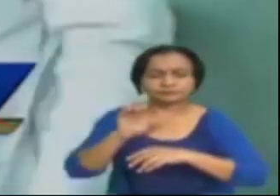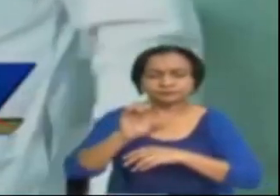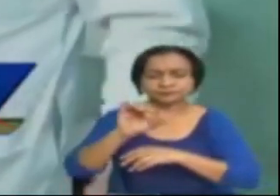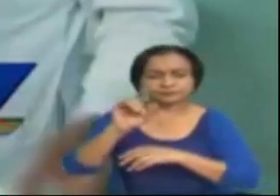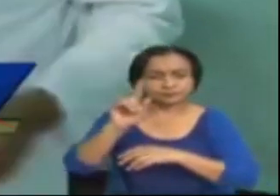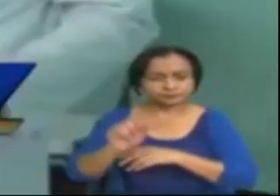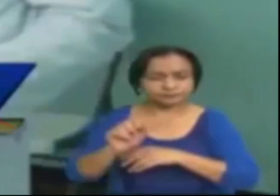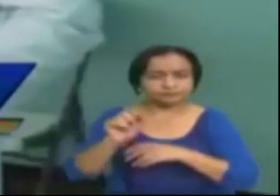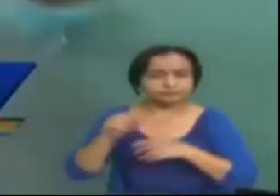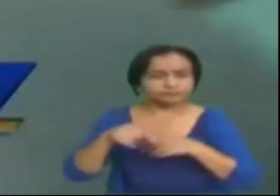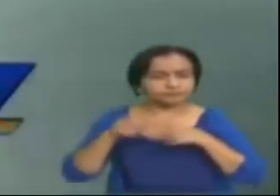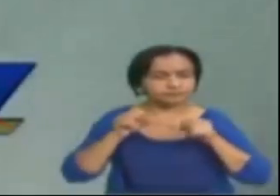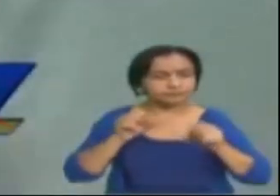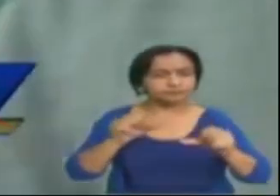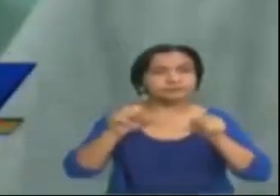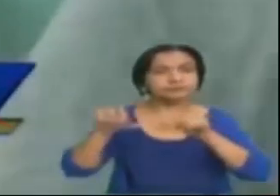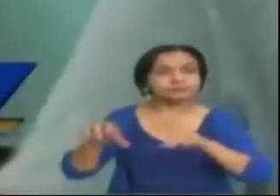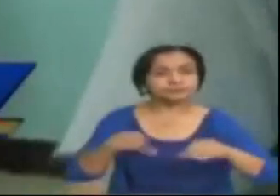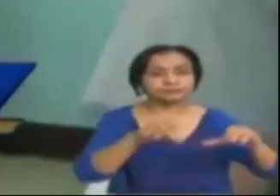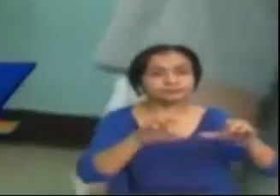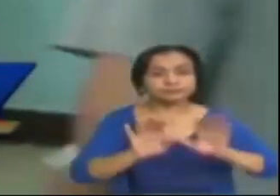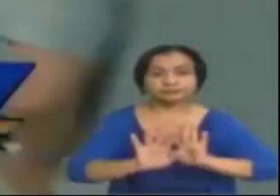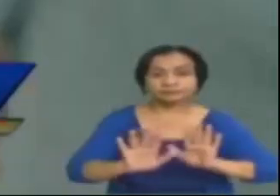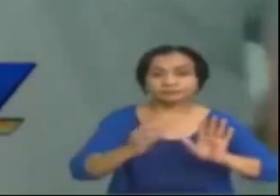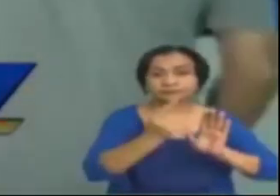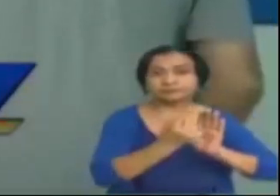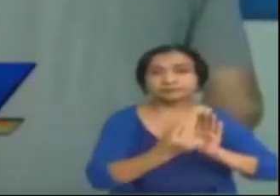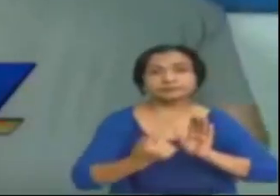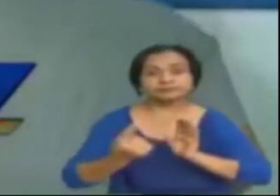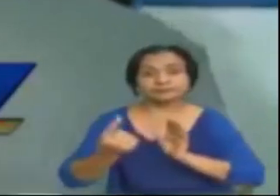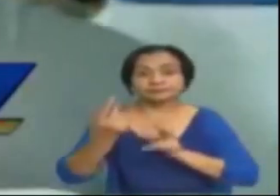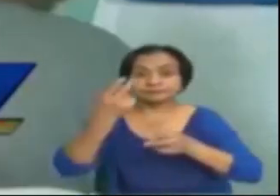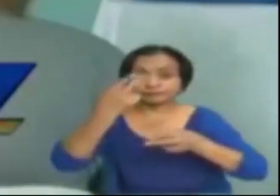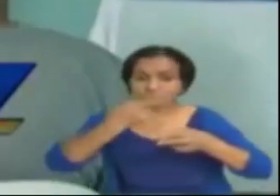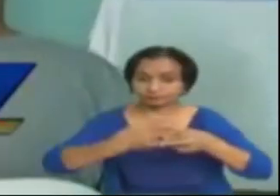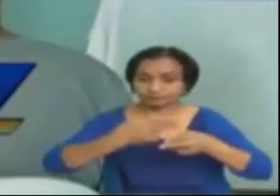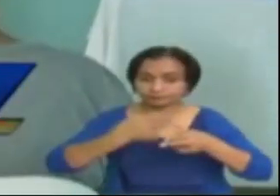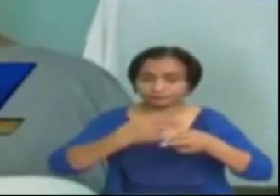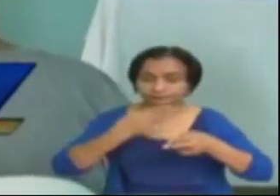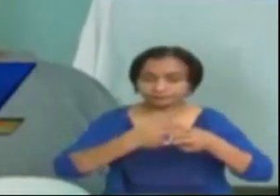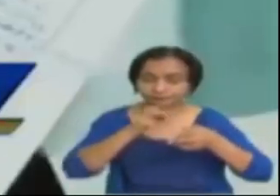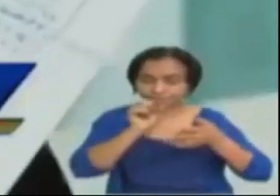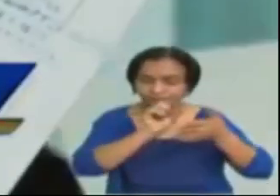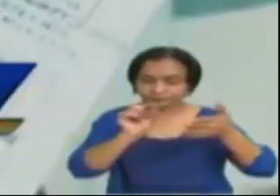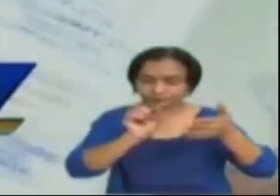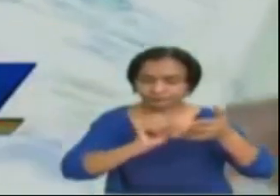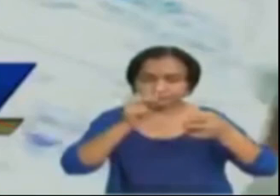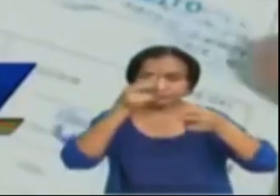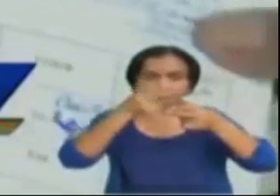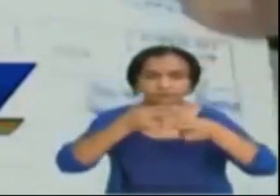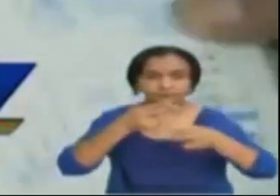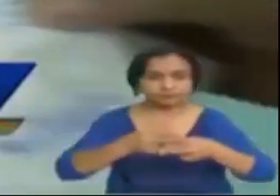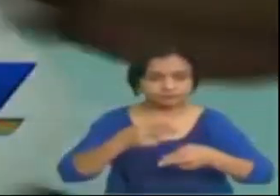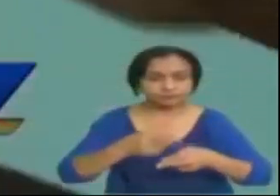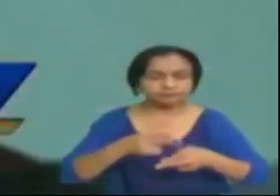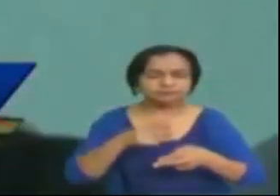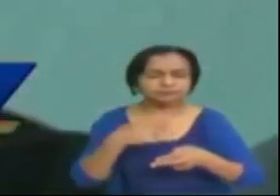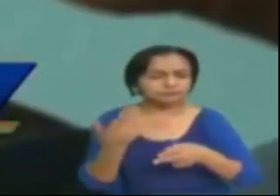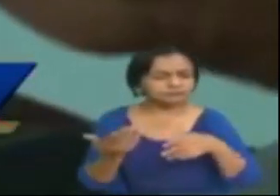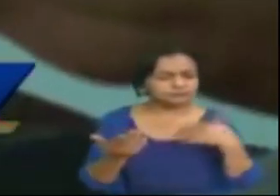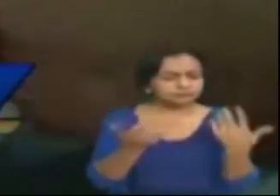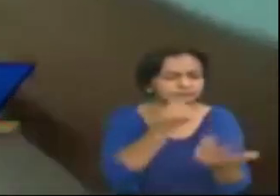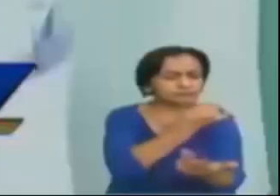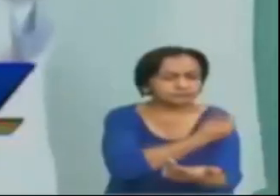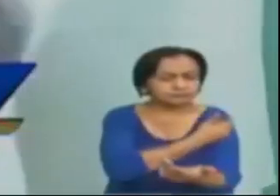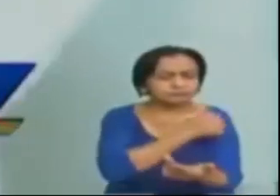fortalecer los mecanismos sobre regionales debe ser también un compromiso de las instancias multilaterales a la fecha la plataforma